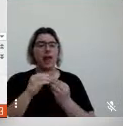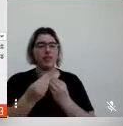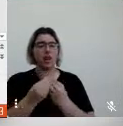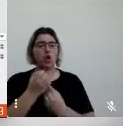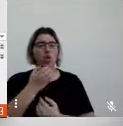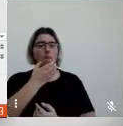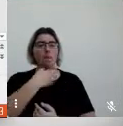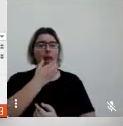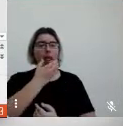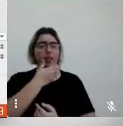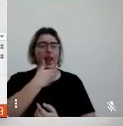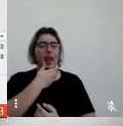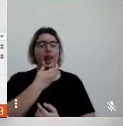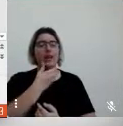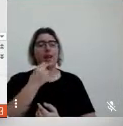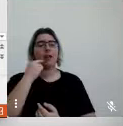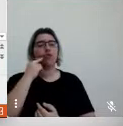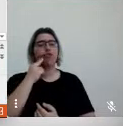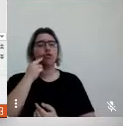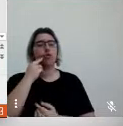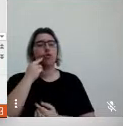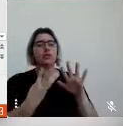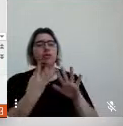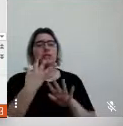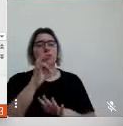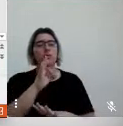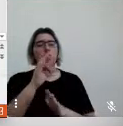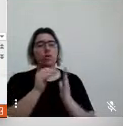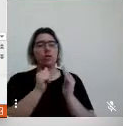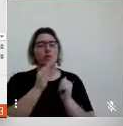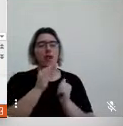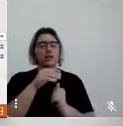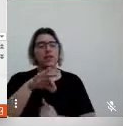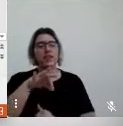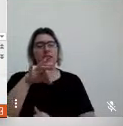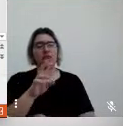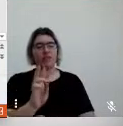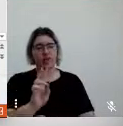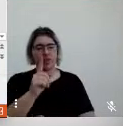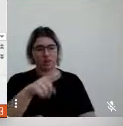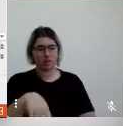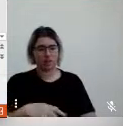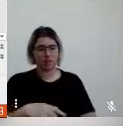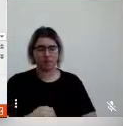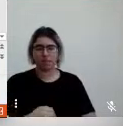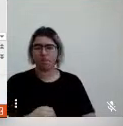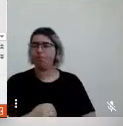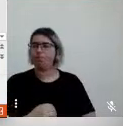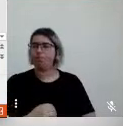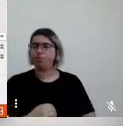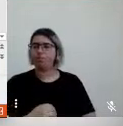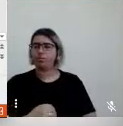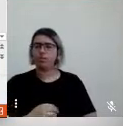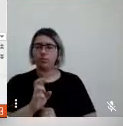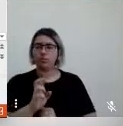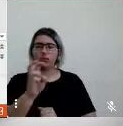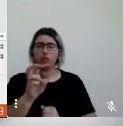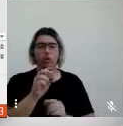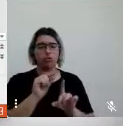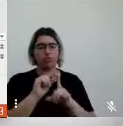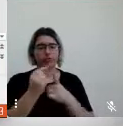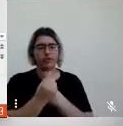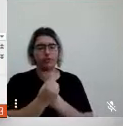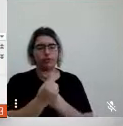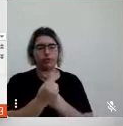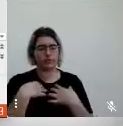un 85% y té verde. Y luego hay otros factores saludables que también van a ayudar a aumentarnos la dopamina, y eso es el